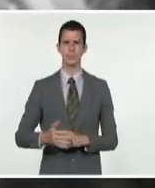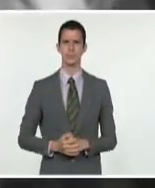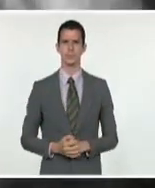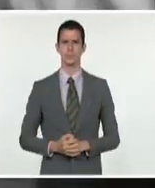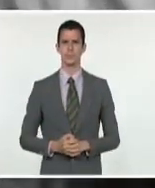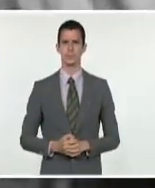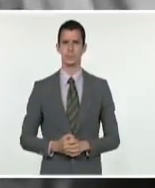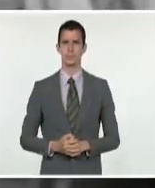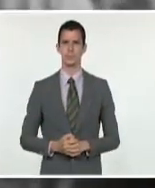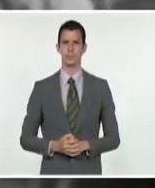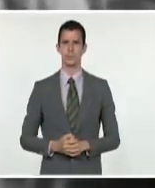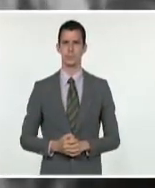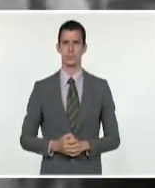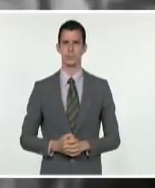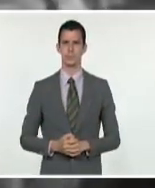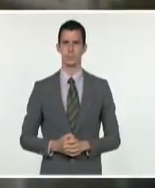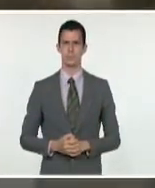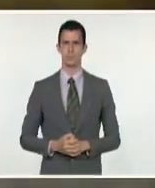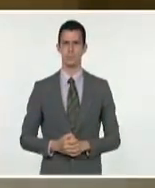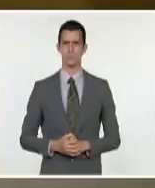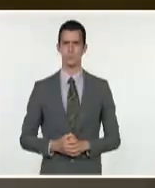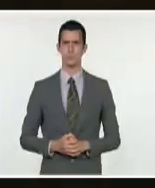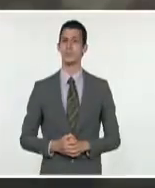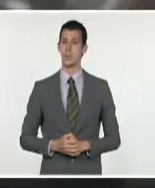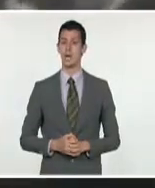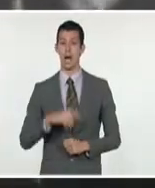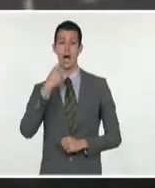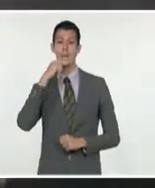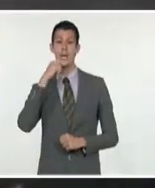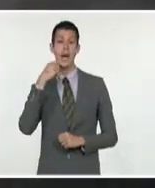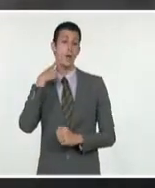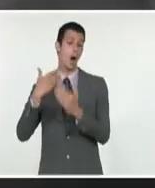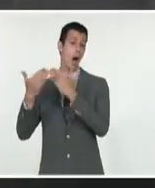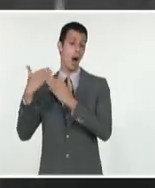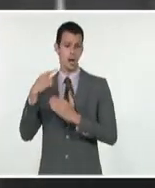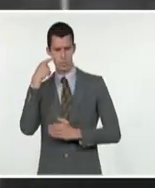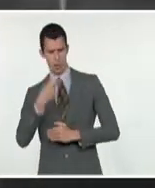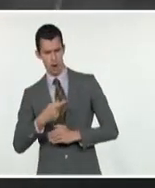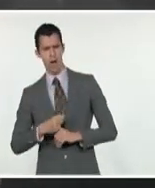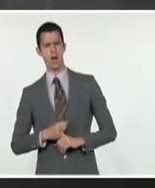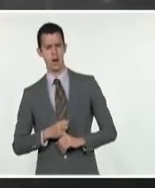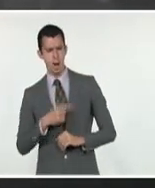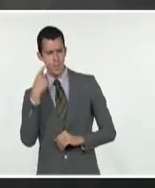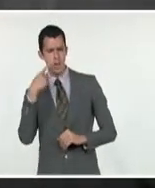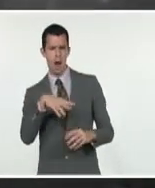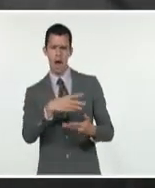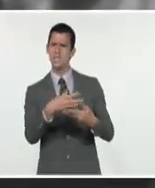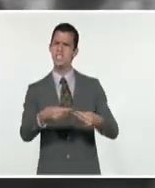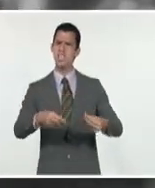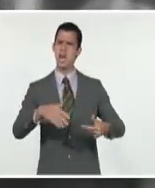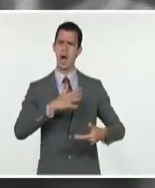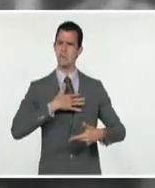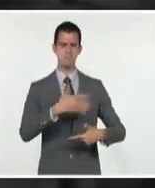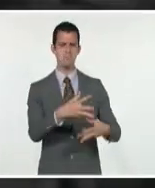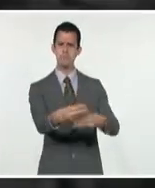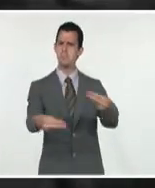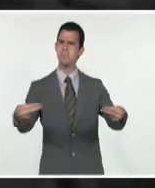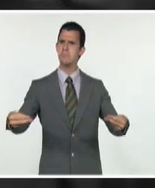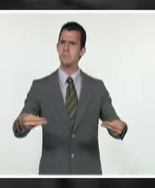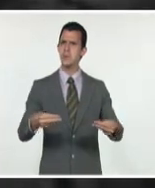determinó iniciar hasta la actualidad acciones subversivas y extraterritoriales hacia el pueblo cubano y su revolución. Y